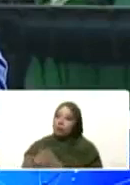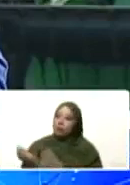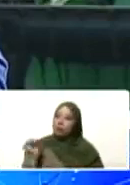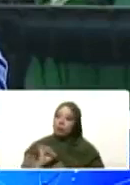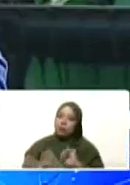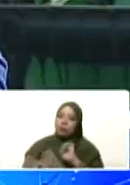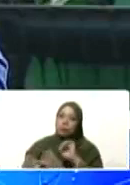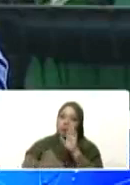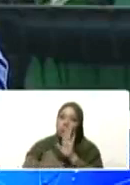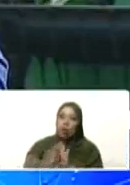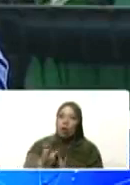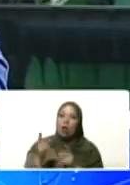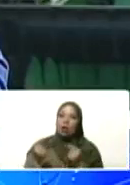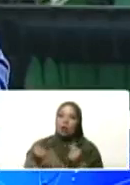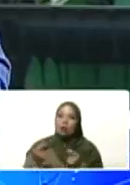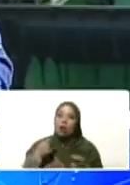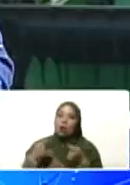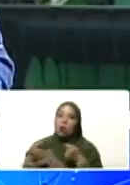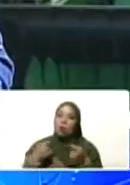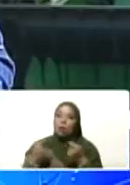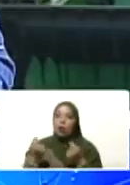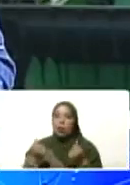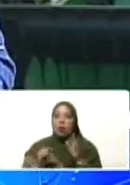la recuperación económica del país.